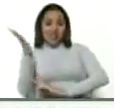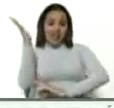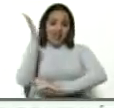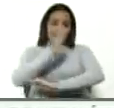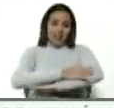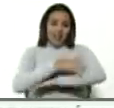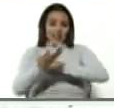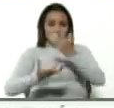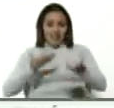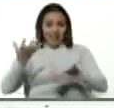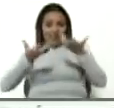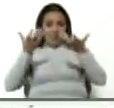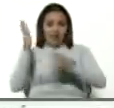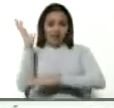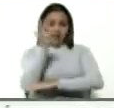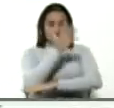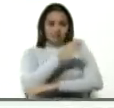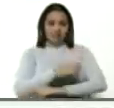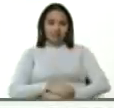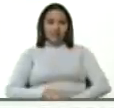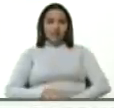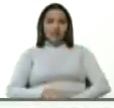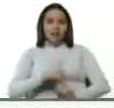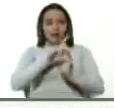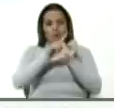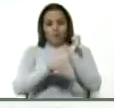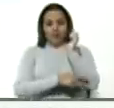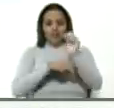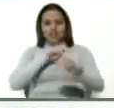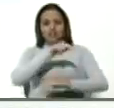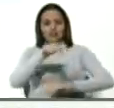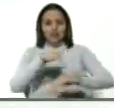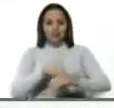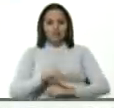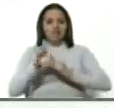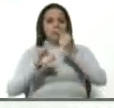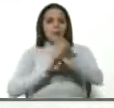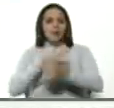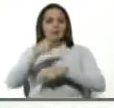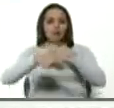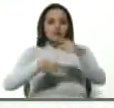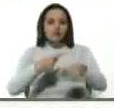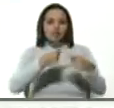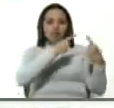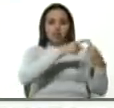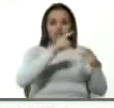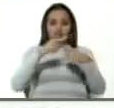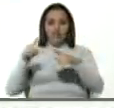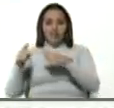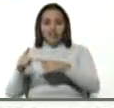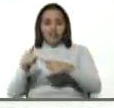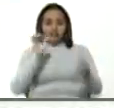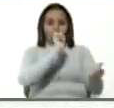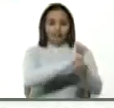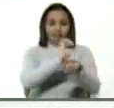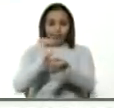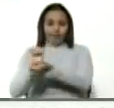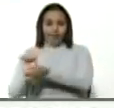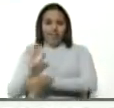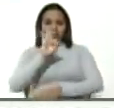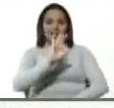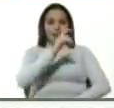en este caso el Parque Nacional Terepaima. En tres procedimientos distintos fueron detenidas tres personas